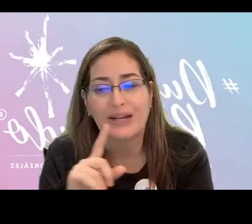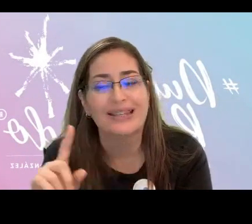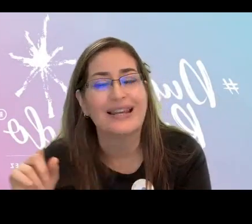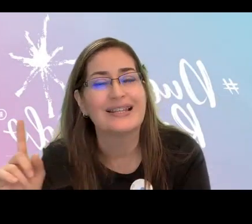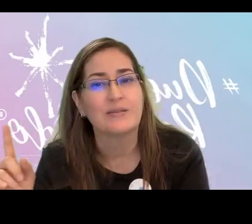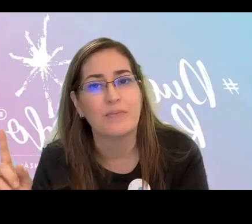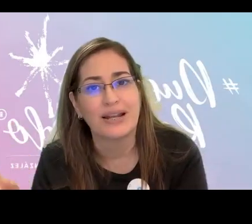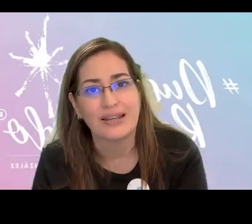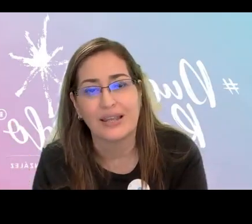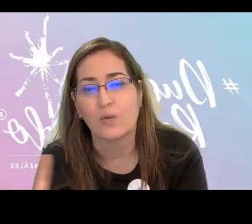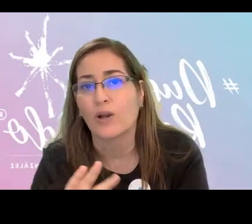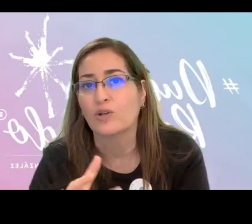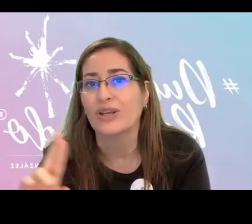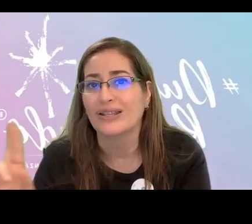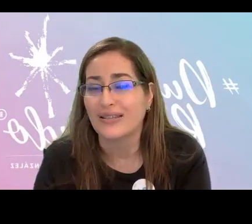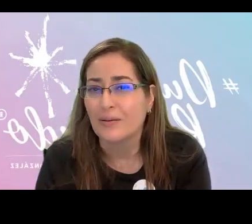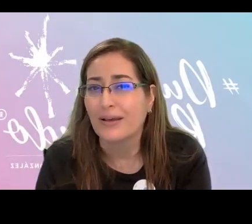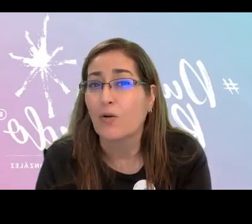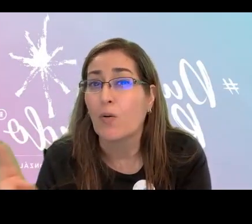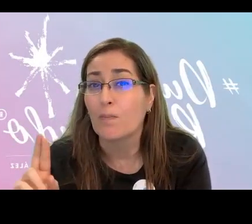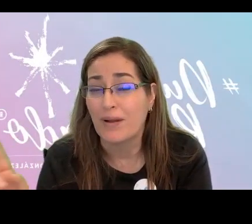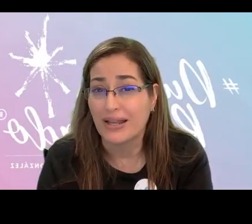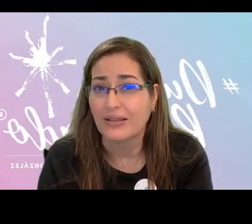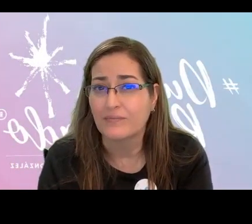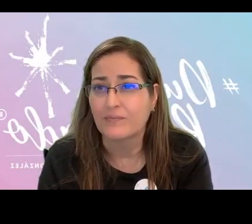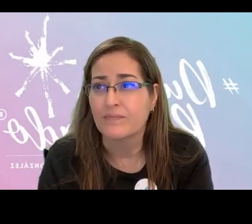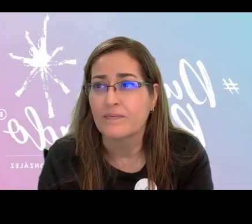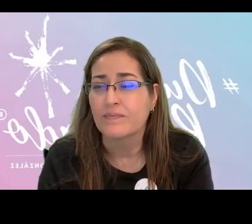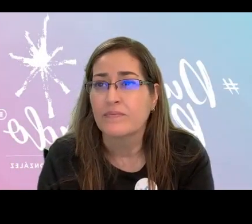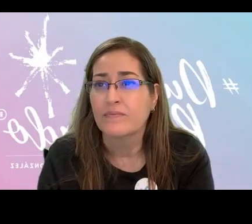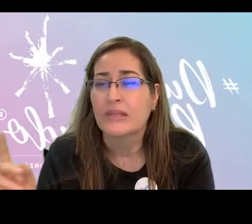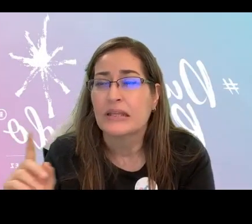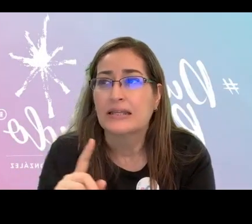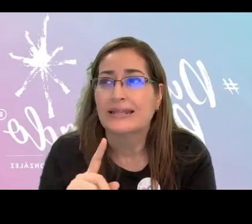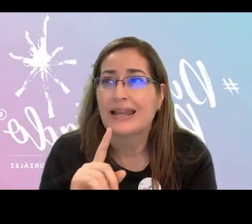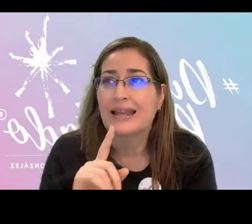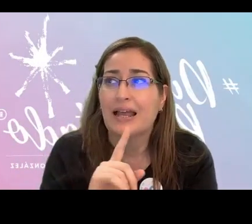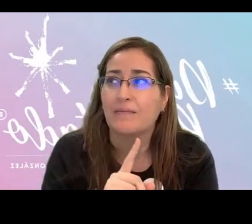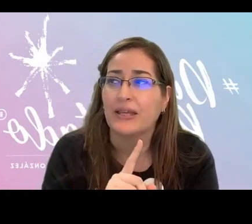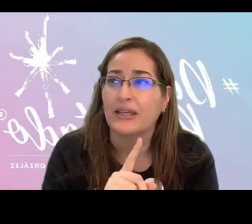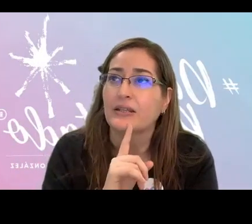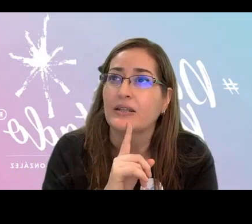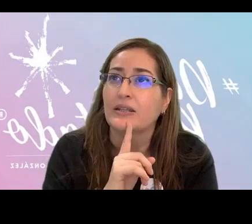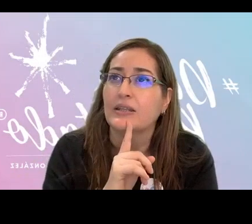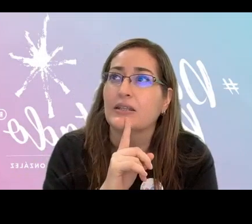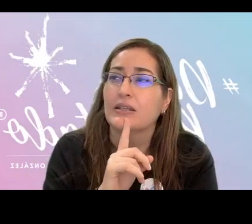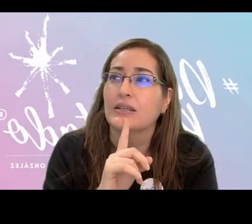es a partir de la semana 34 ya se daba completa, de la